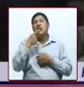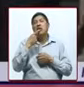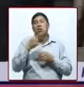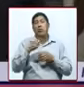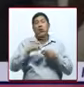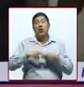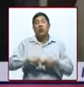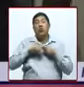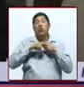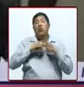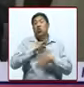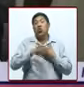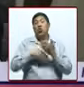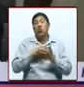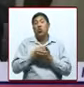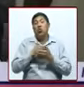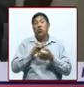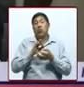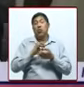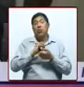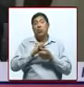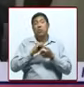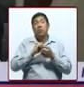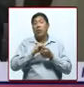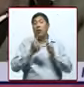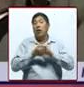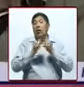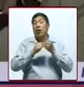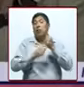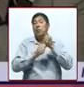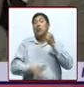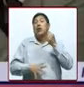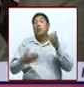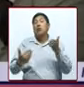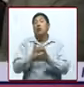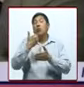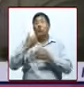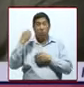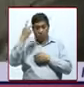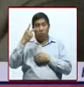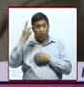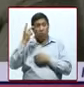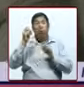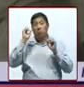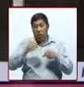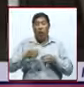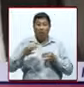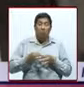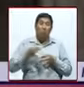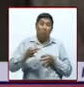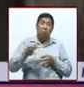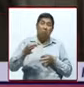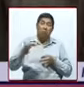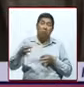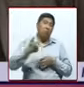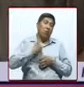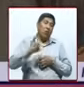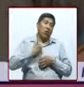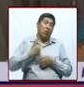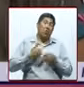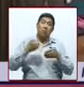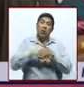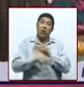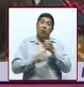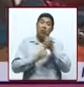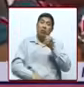en suspensión todo lo que hace a la renovación de las directivas. ¿Para qué? Para seguir prorrogándose dentro de una